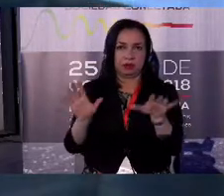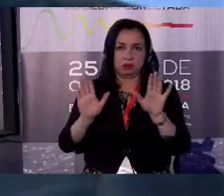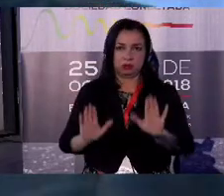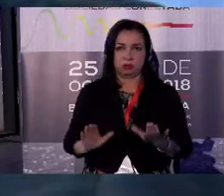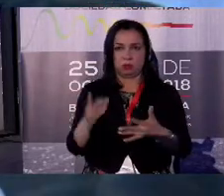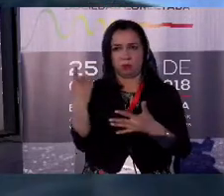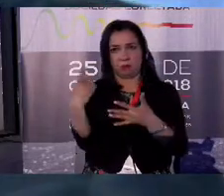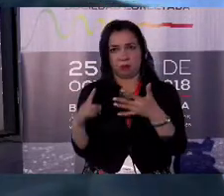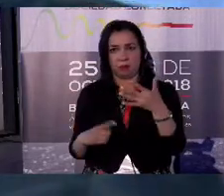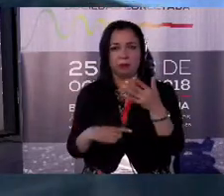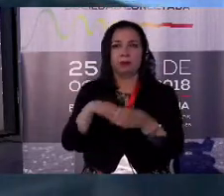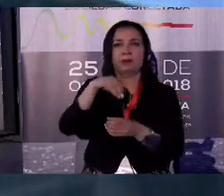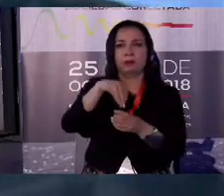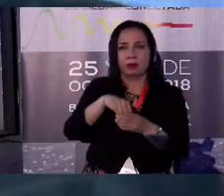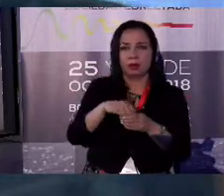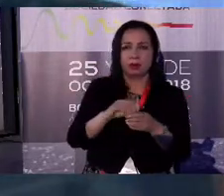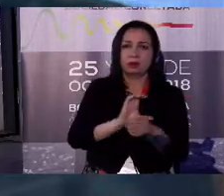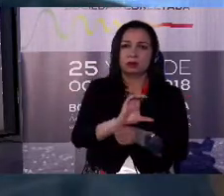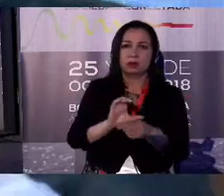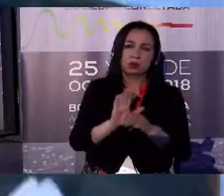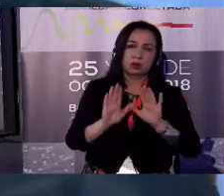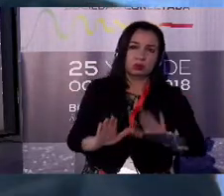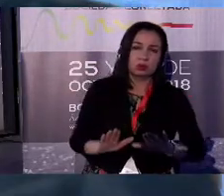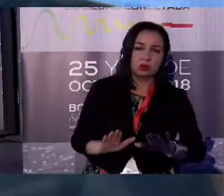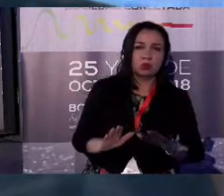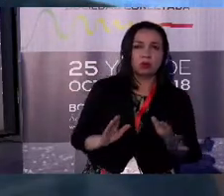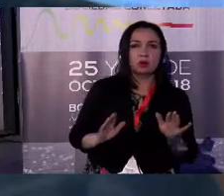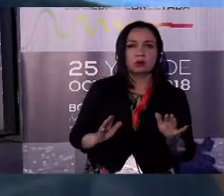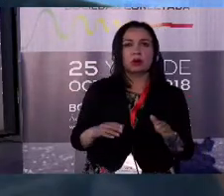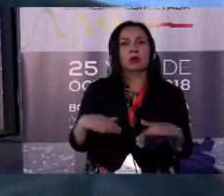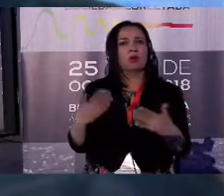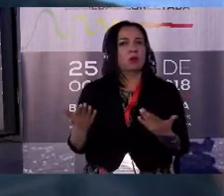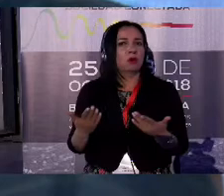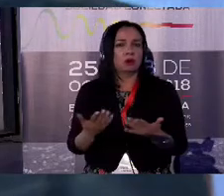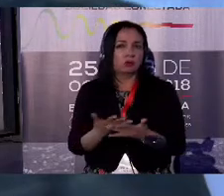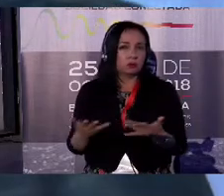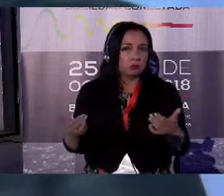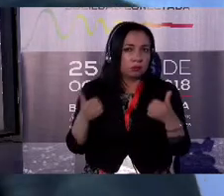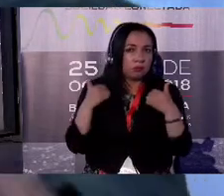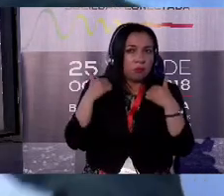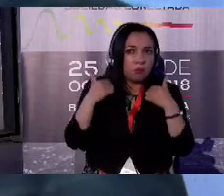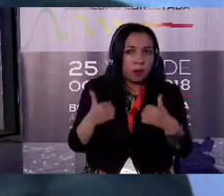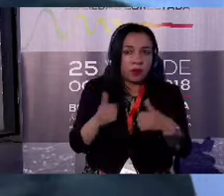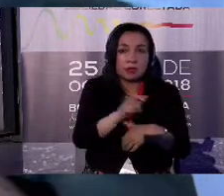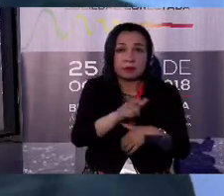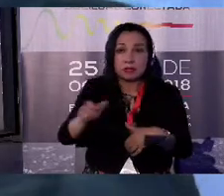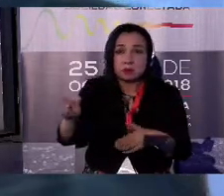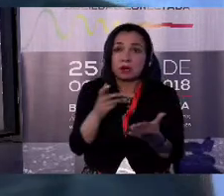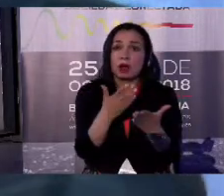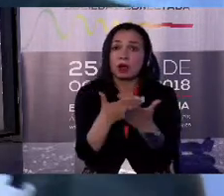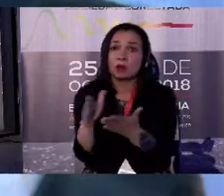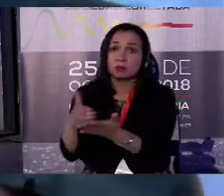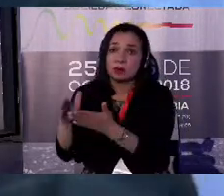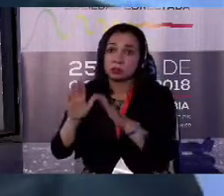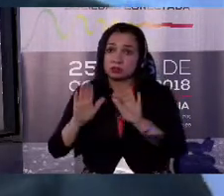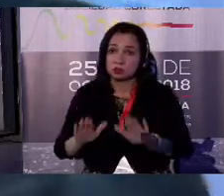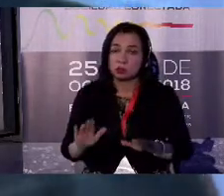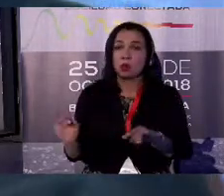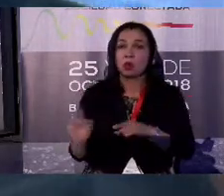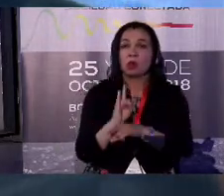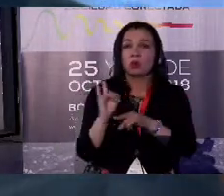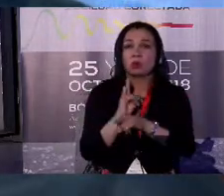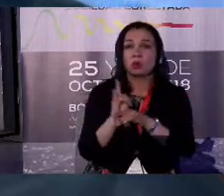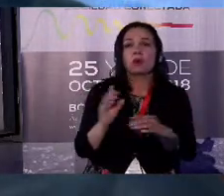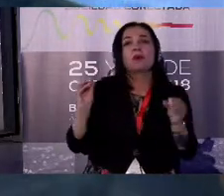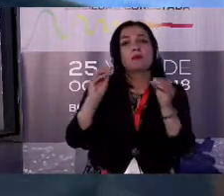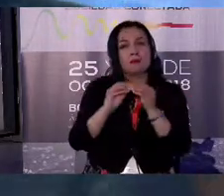dentro de una ciudad que no solamente serían buenas para los consumidores, pero también